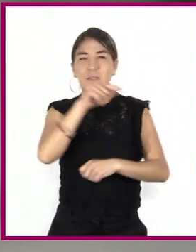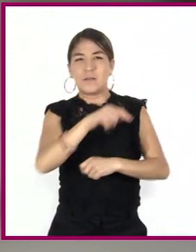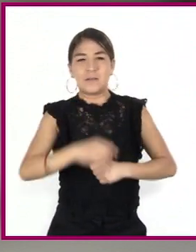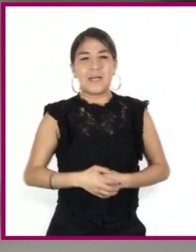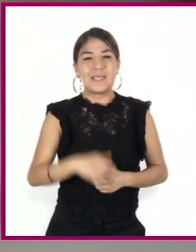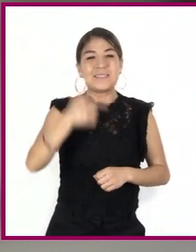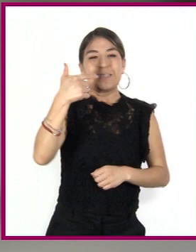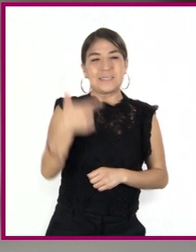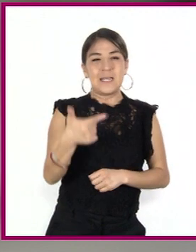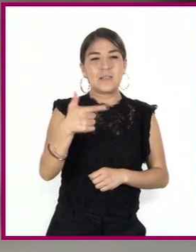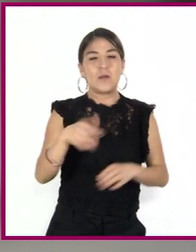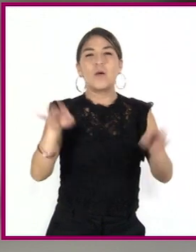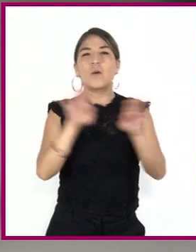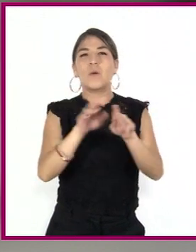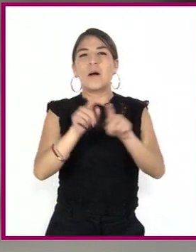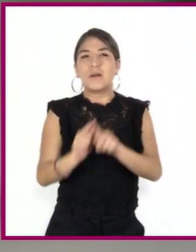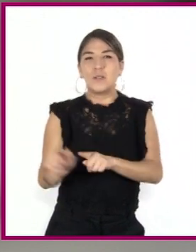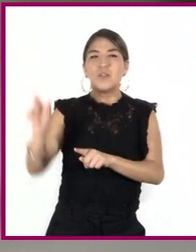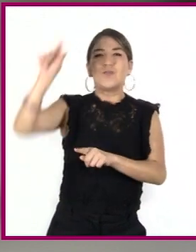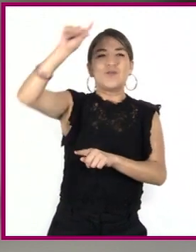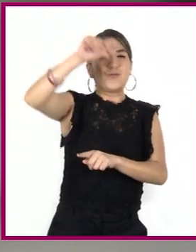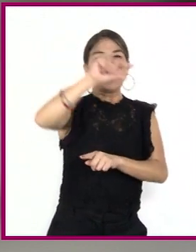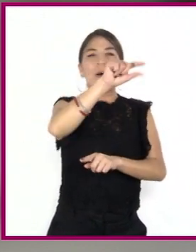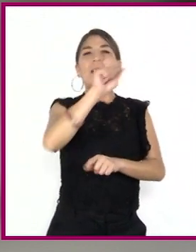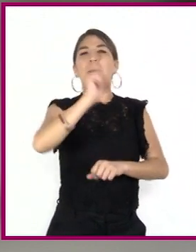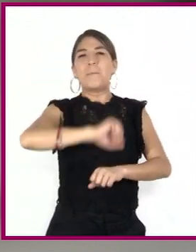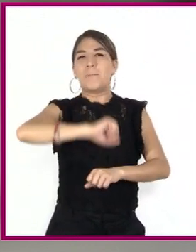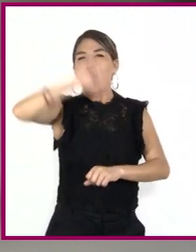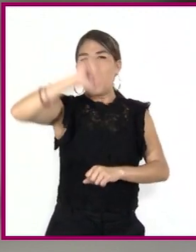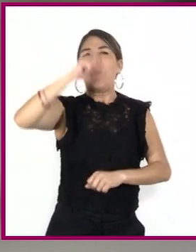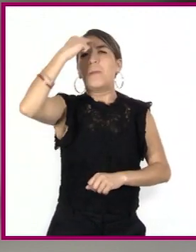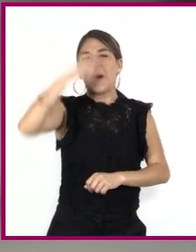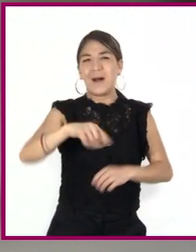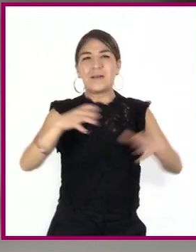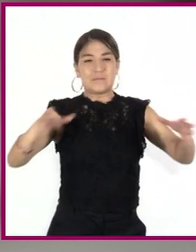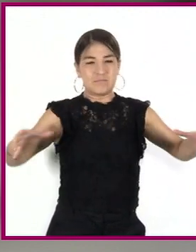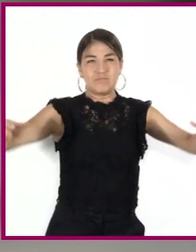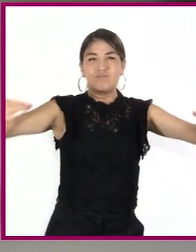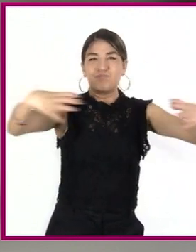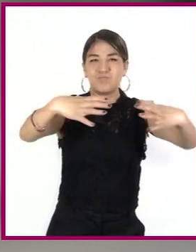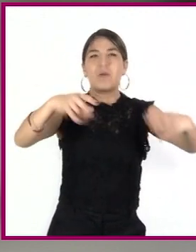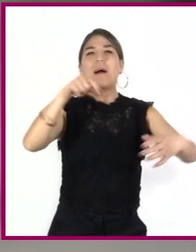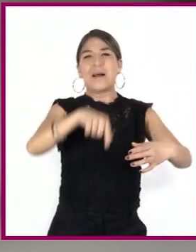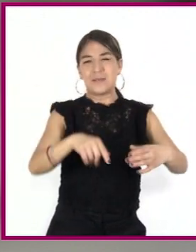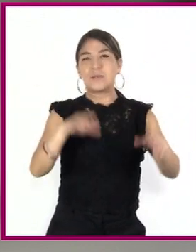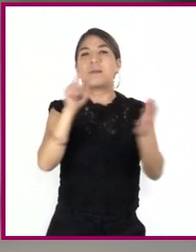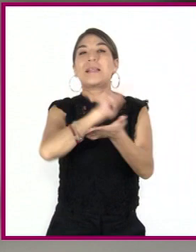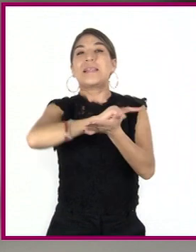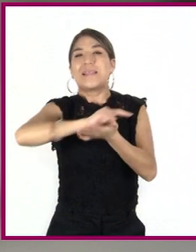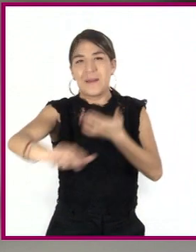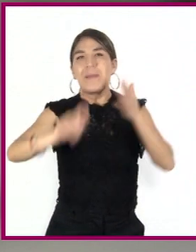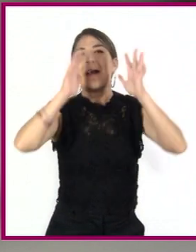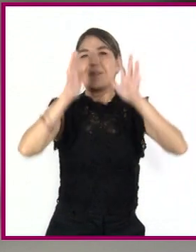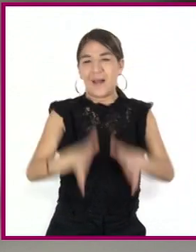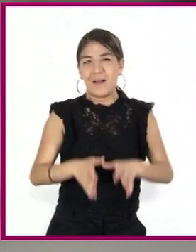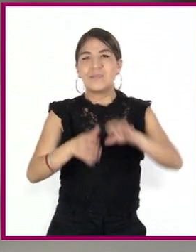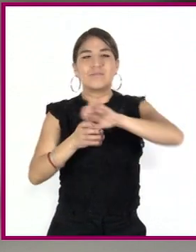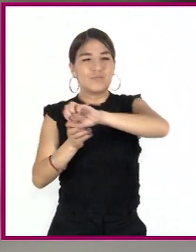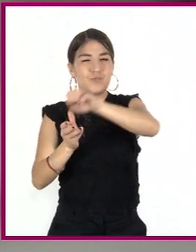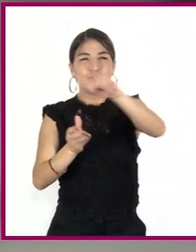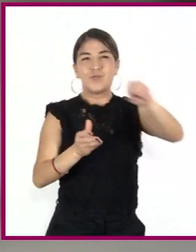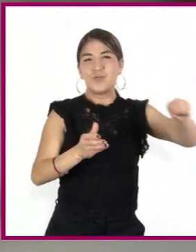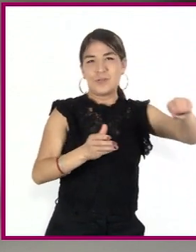Línea de bombeo hacia tinaco. Esta línea de tubería lleva toda el agua potabilizada al tinaco o depósito de